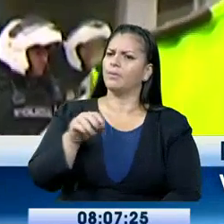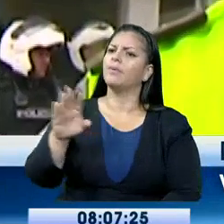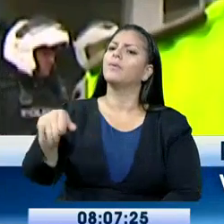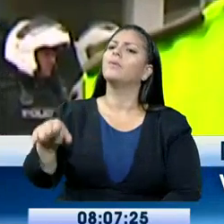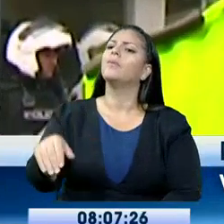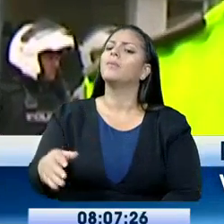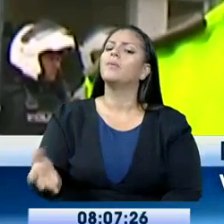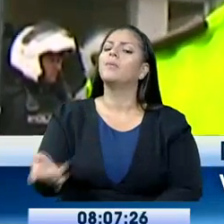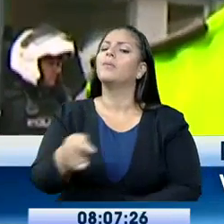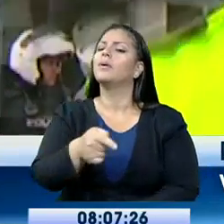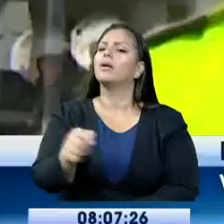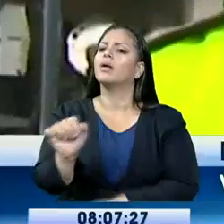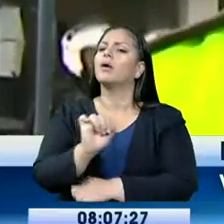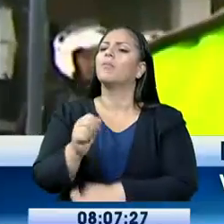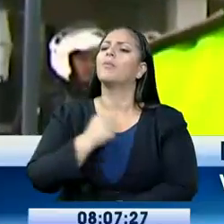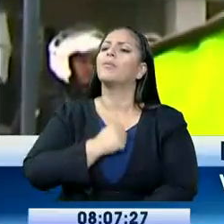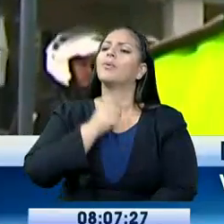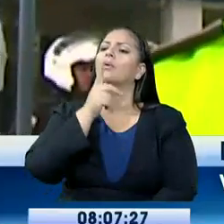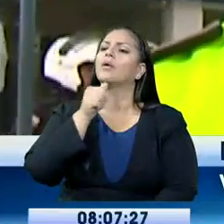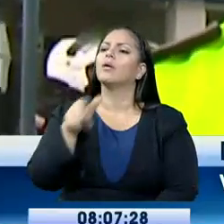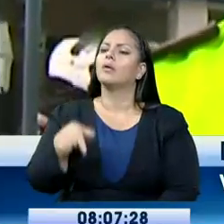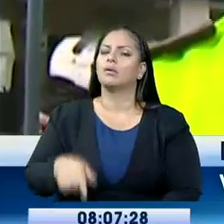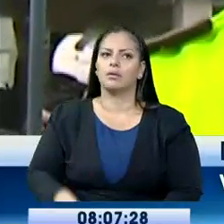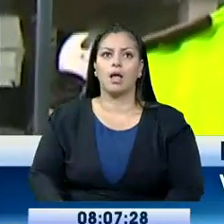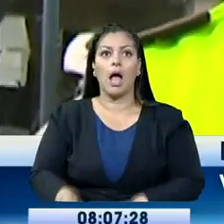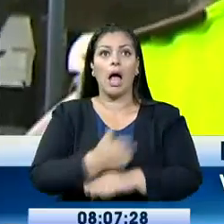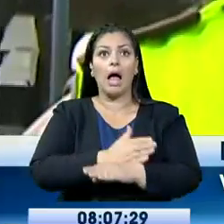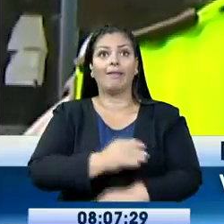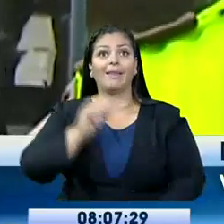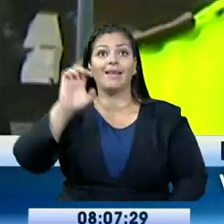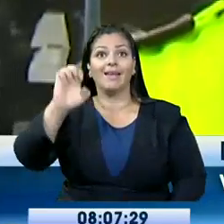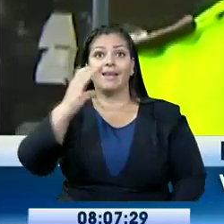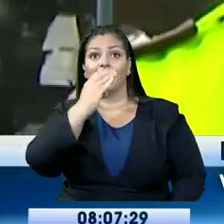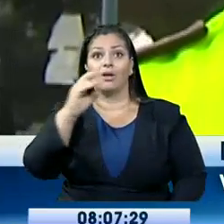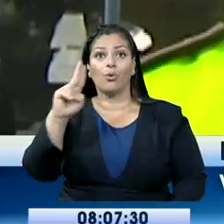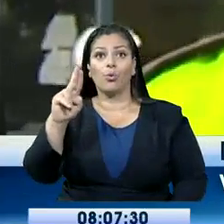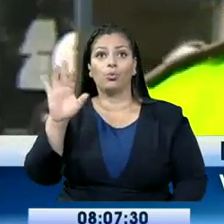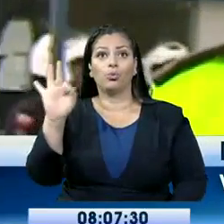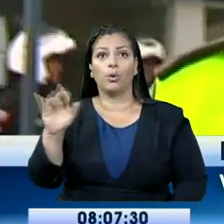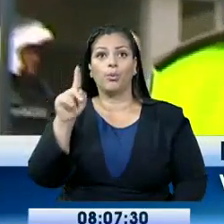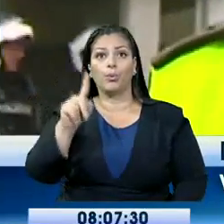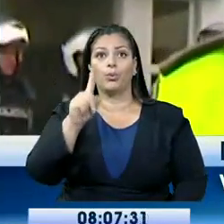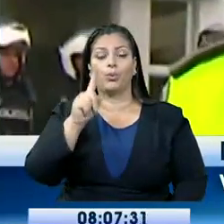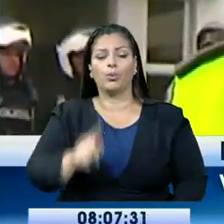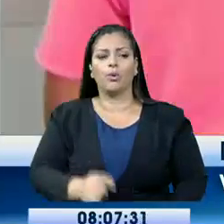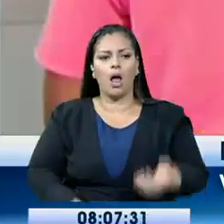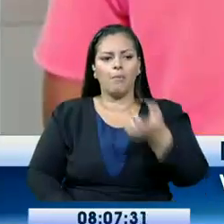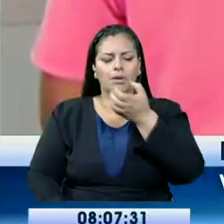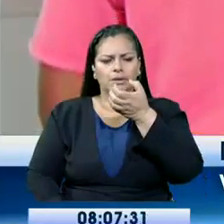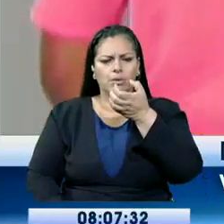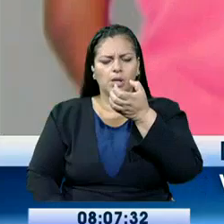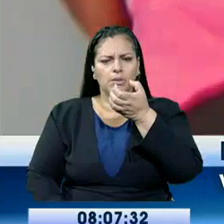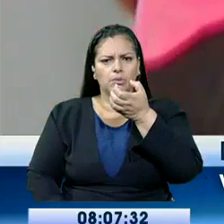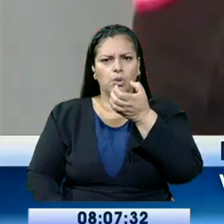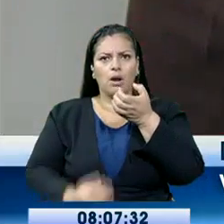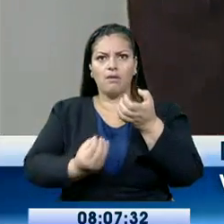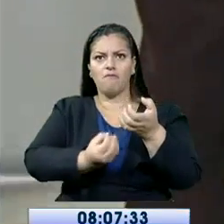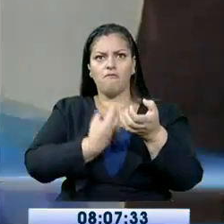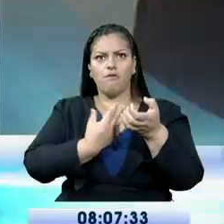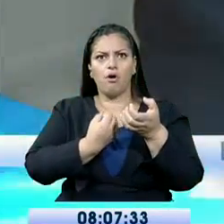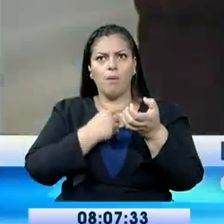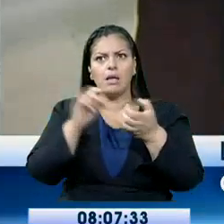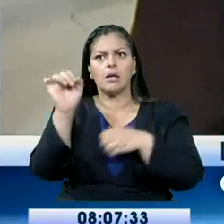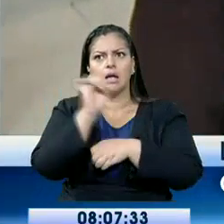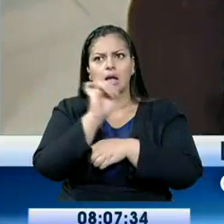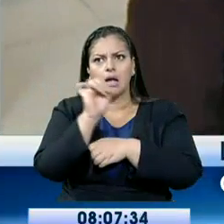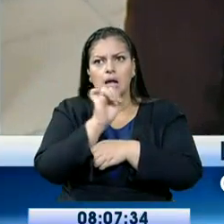existía un vehículo robado, de color rojo, con las mismas placas, el mismo color y con todas las identificaciones. Les colocaron las esposas y los